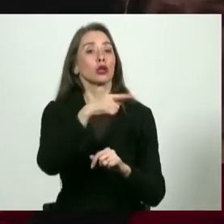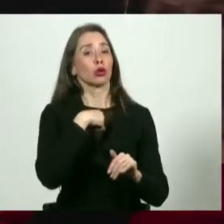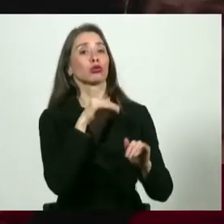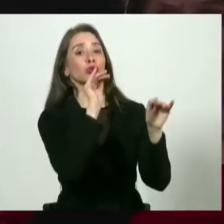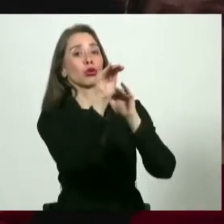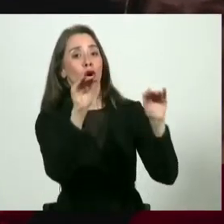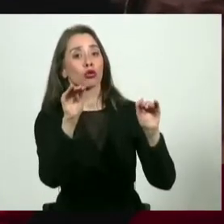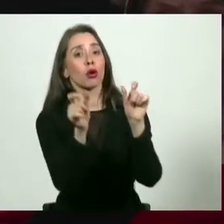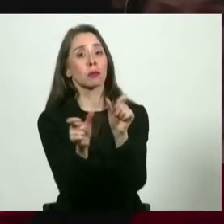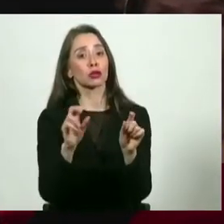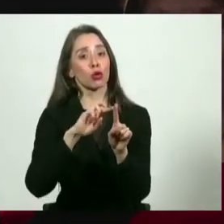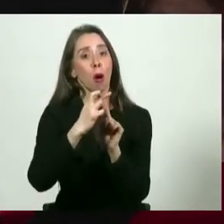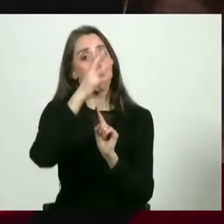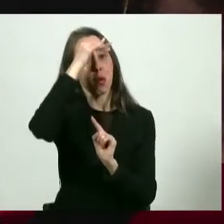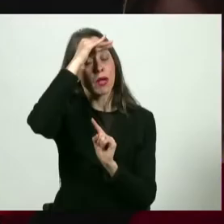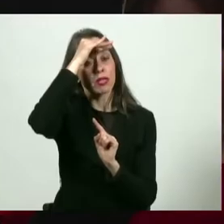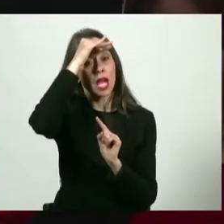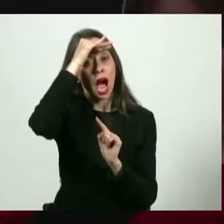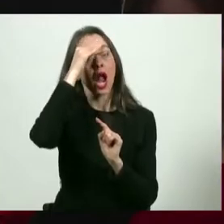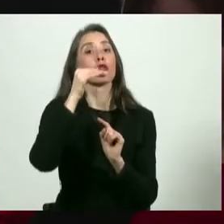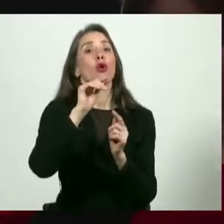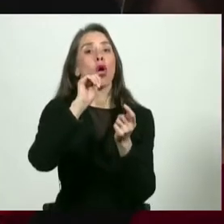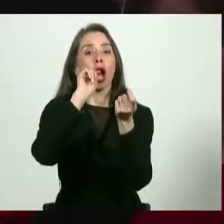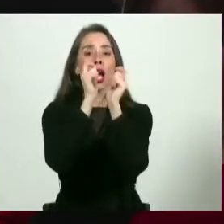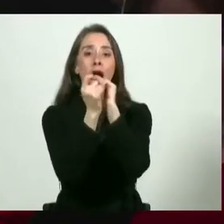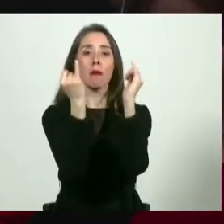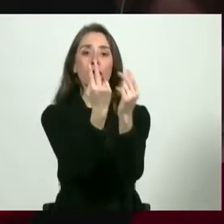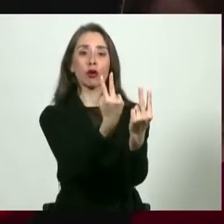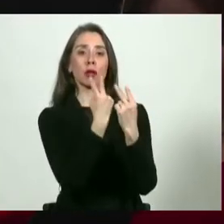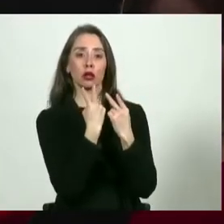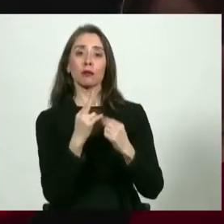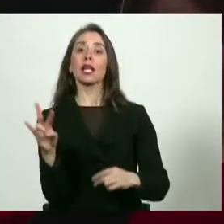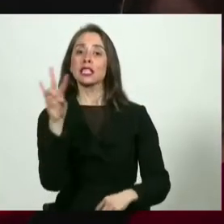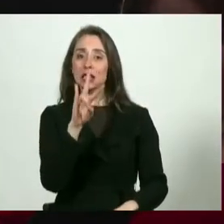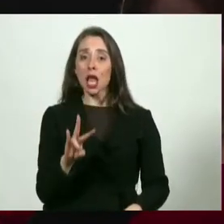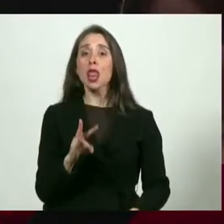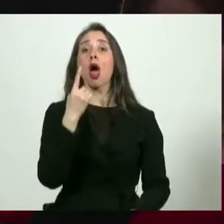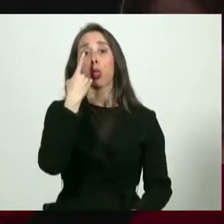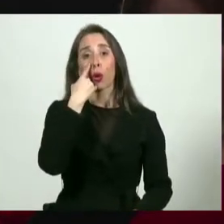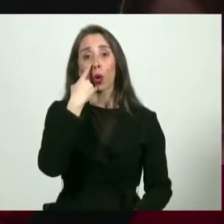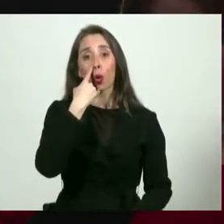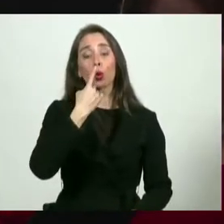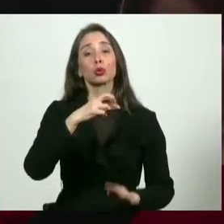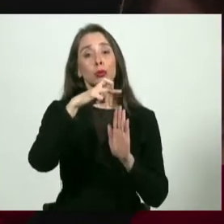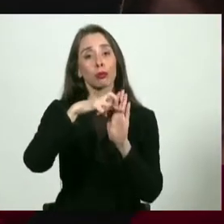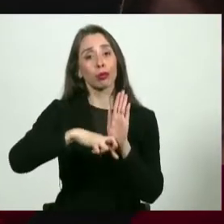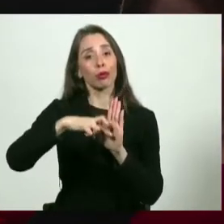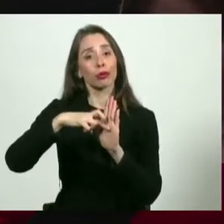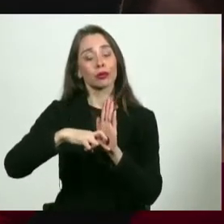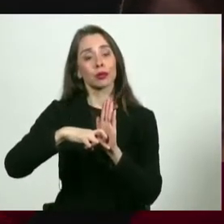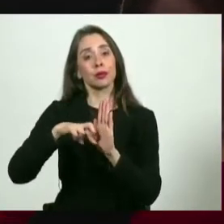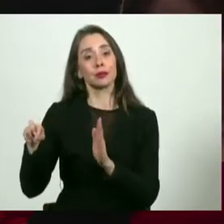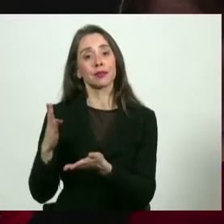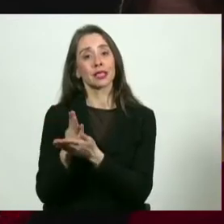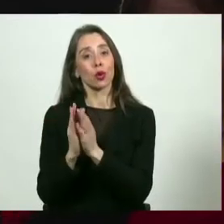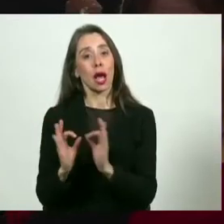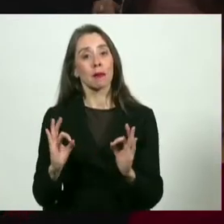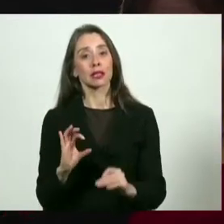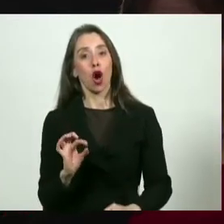años trabajando en educación especial, y yo llevo cerca de 24 años, y siento que hemos abierto el